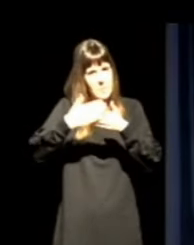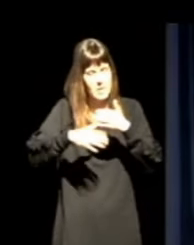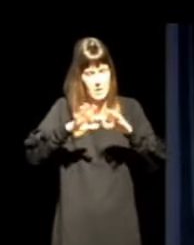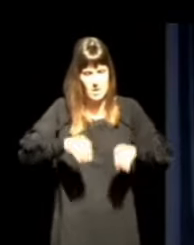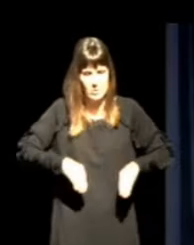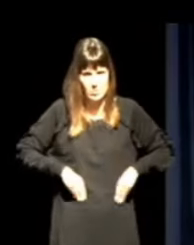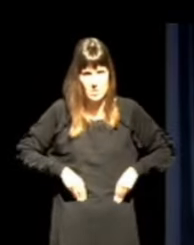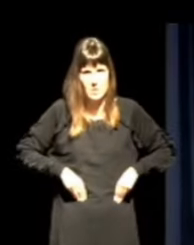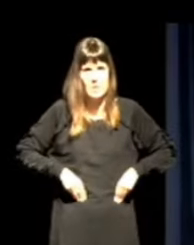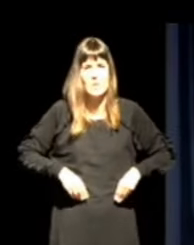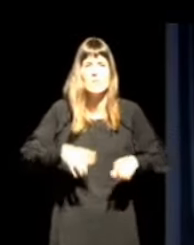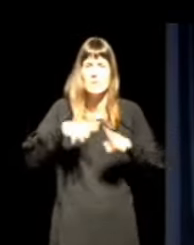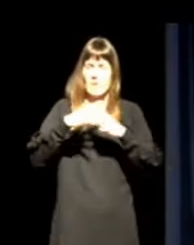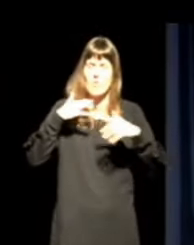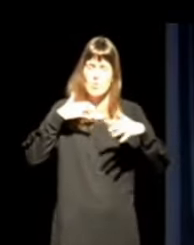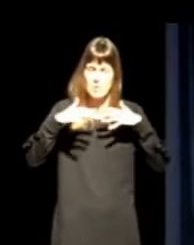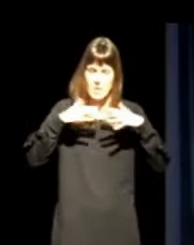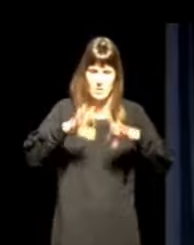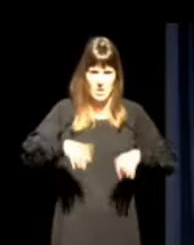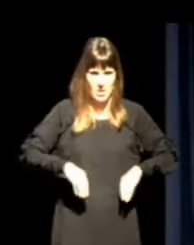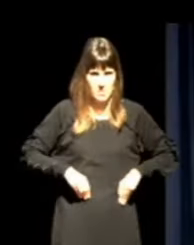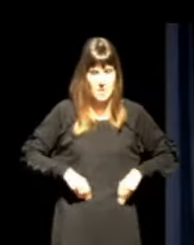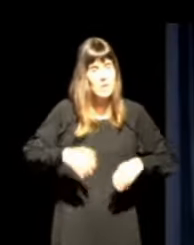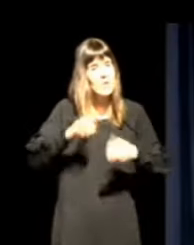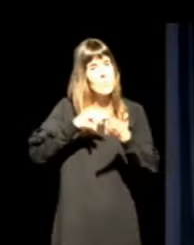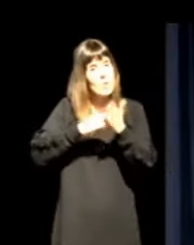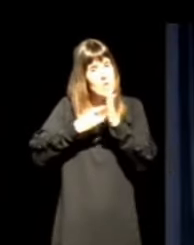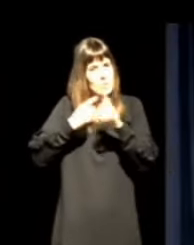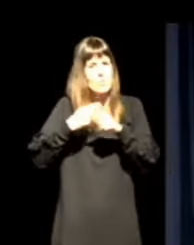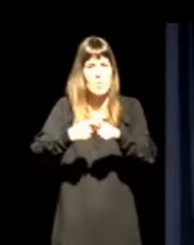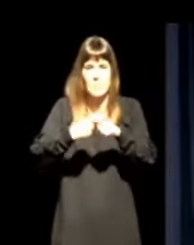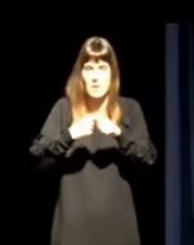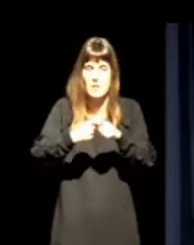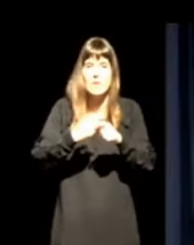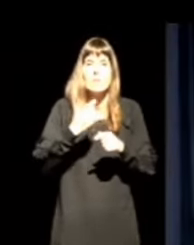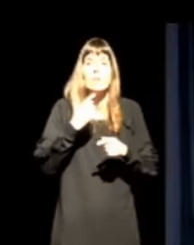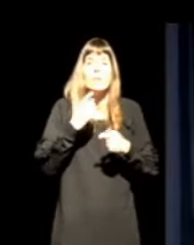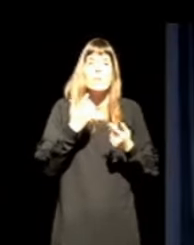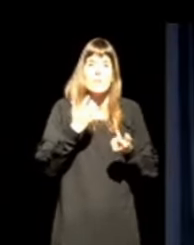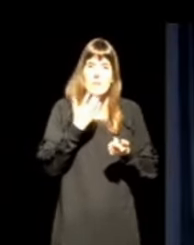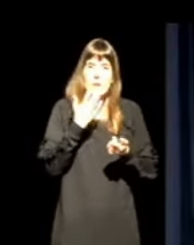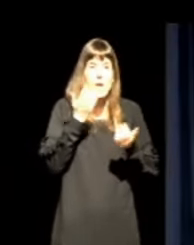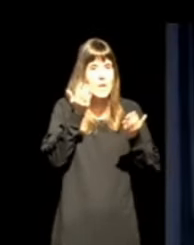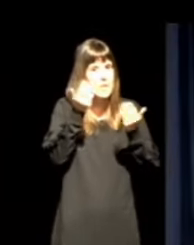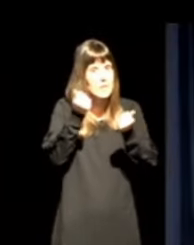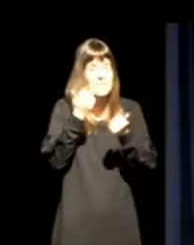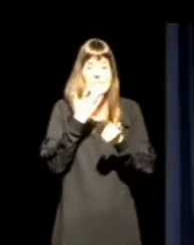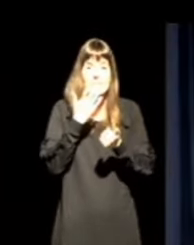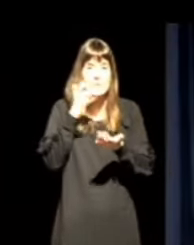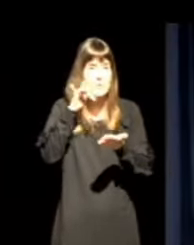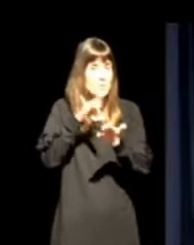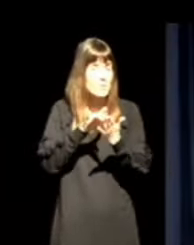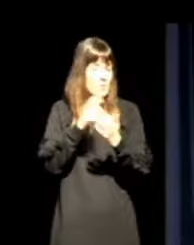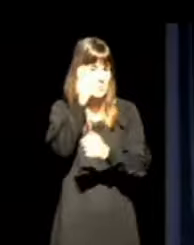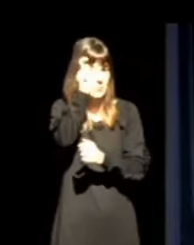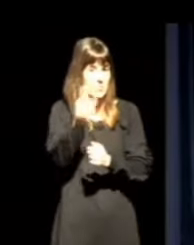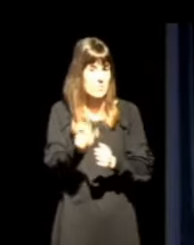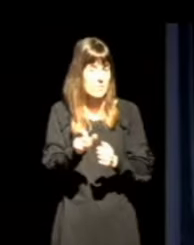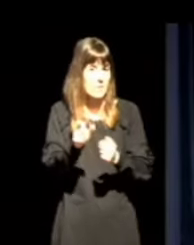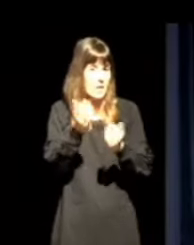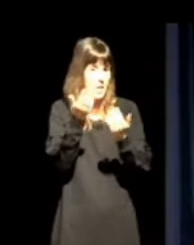aceptar frustraciones, tener proyectos compartidos y saber despedirse si realmente pues